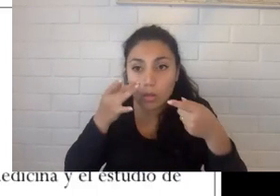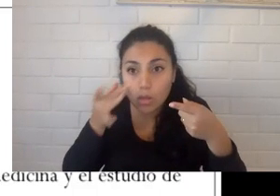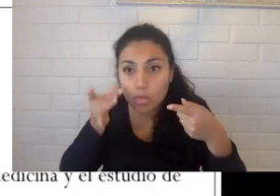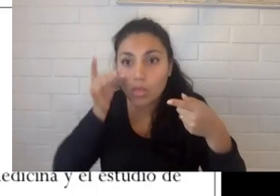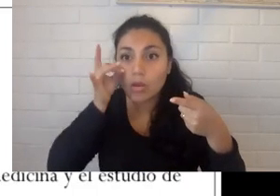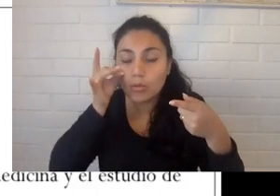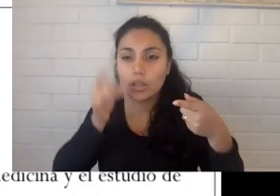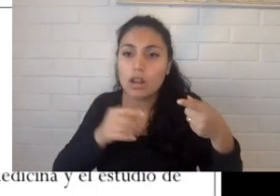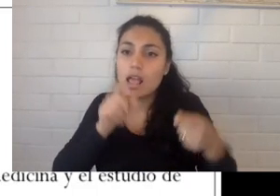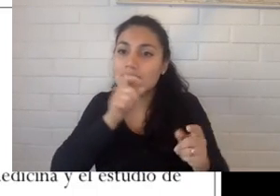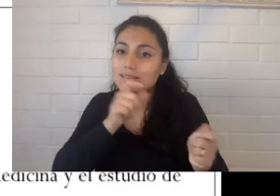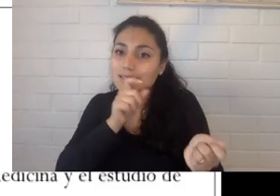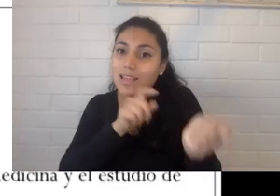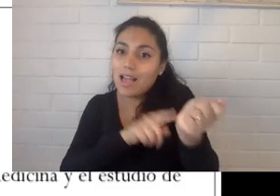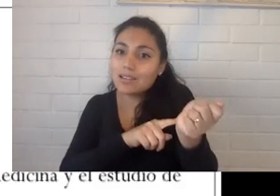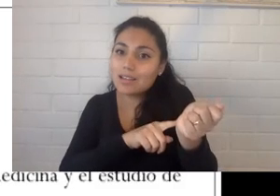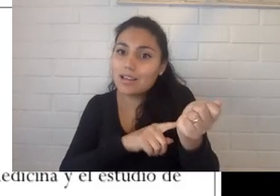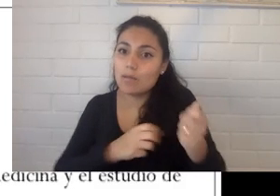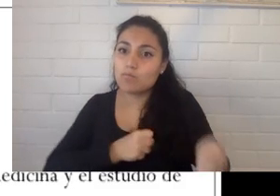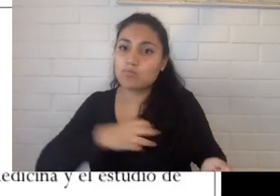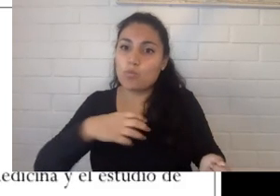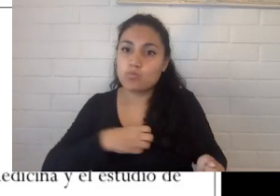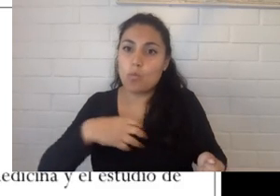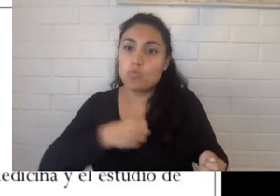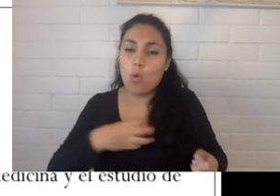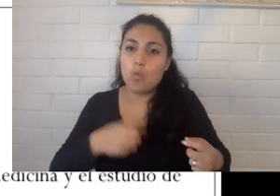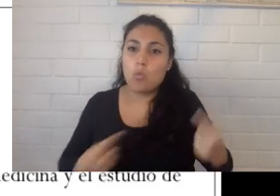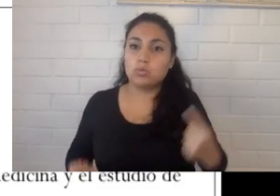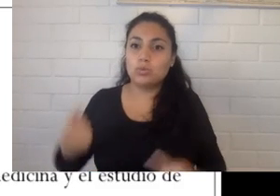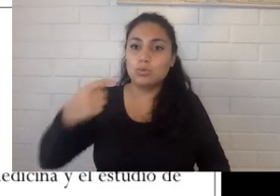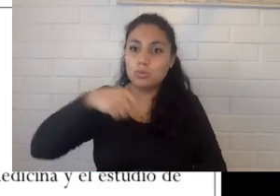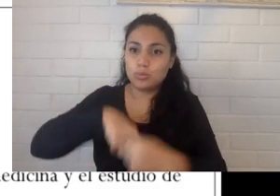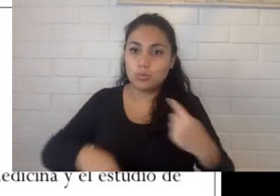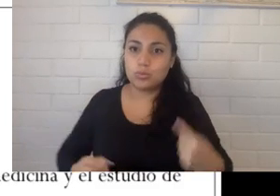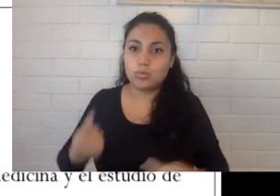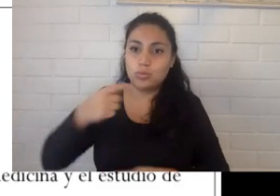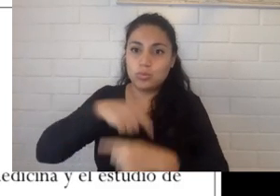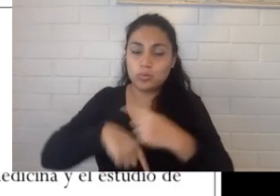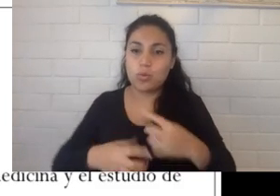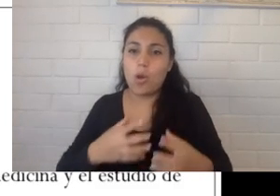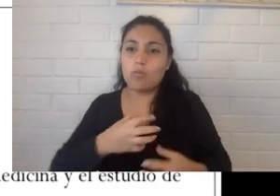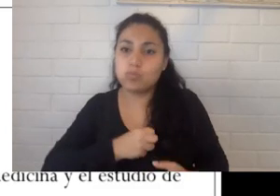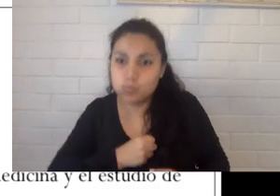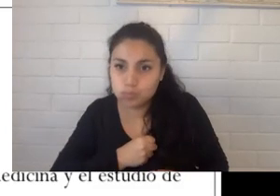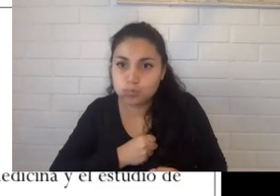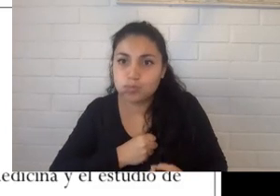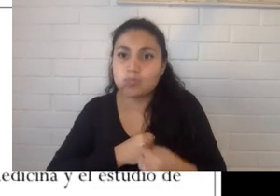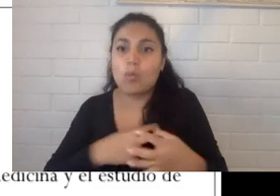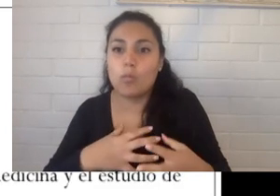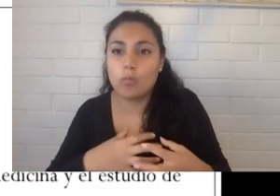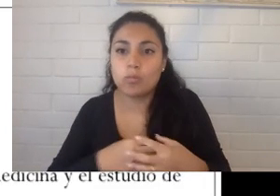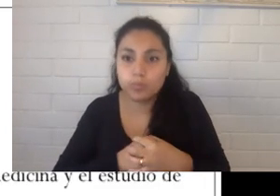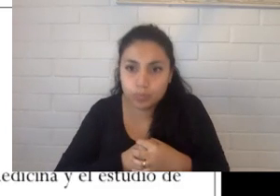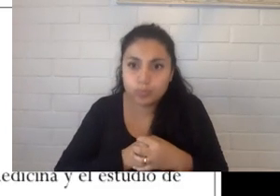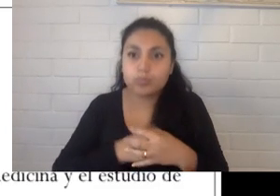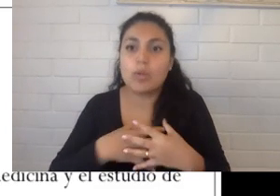bombeada en un circuito, específicamente el sistema cardiovascular, impulsado por la contracción cardíaca, ¿ya? Eso es un análisis